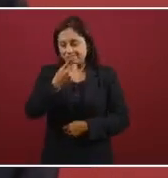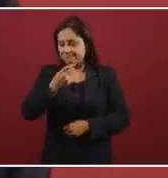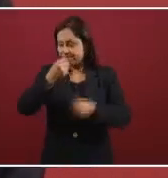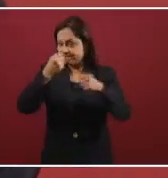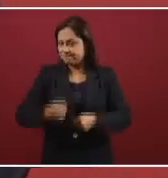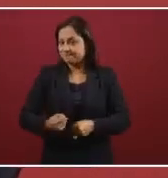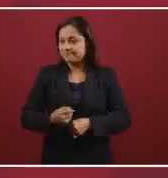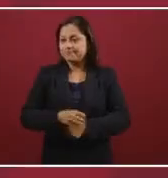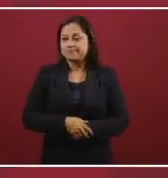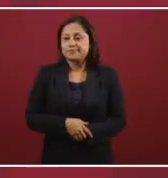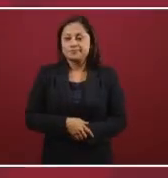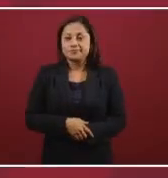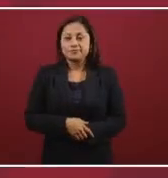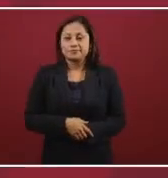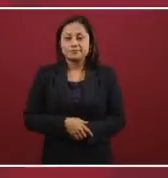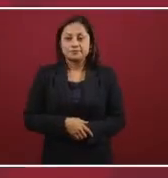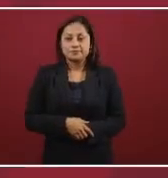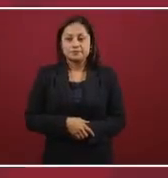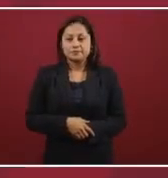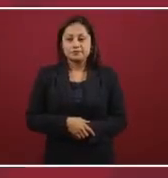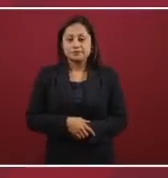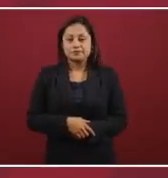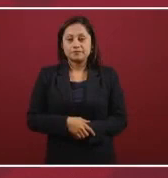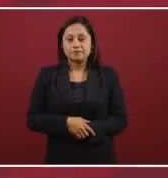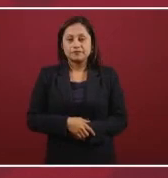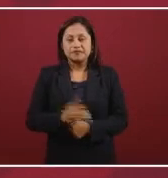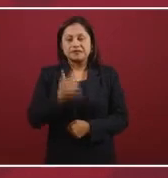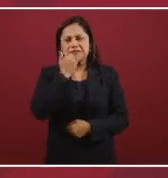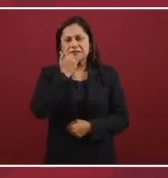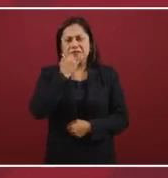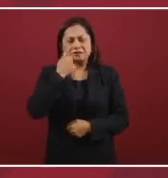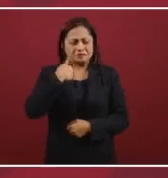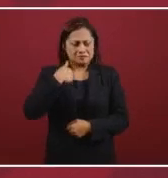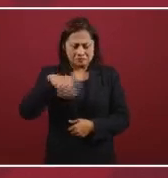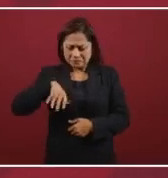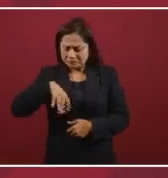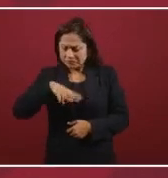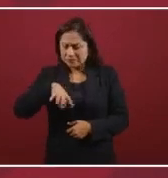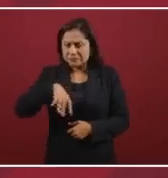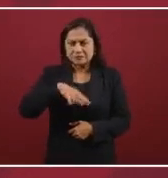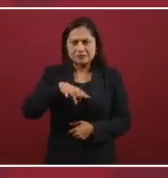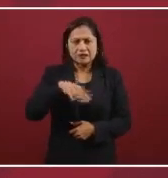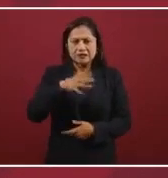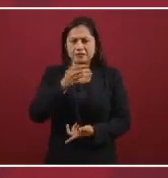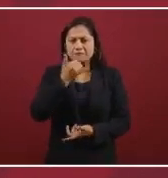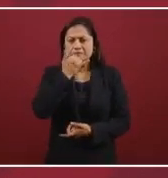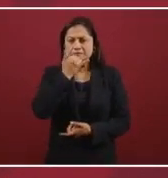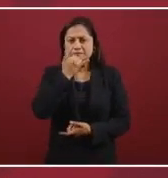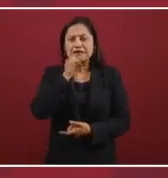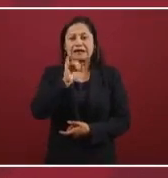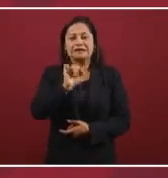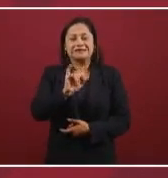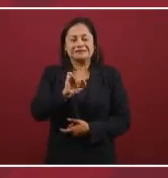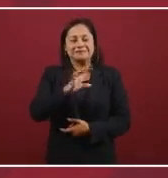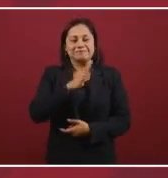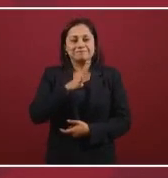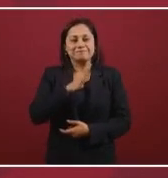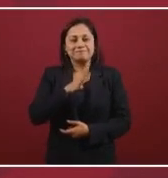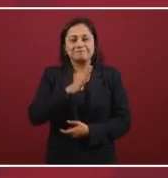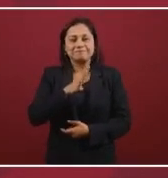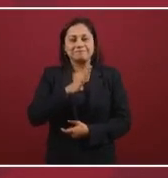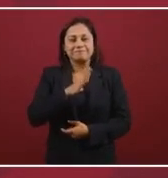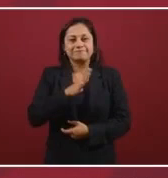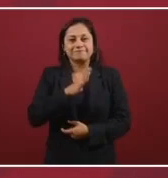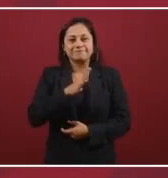A ver si ahora traigo, a ver, permítame, que cabeza. Sí, mire, ahí está, pañuelito